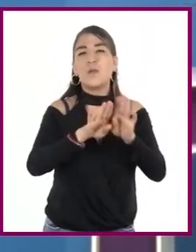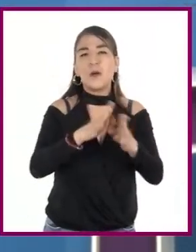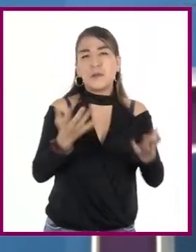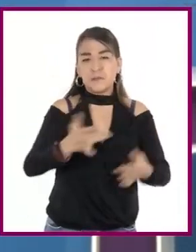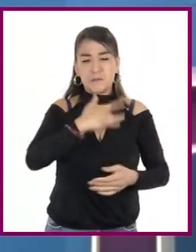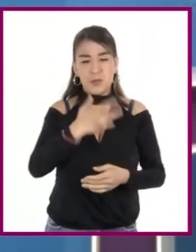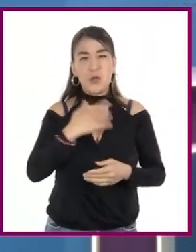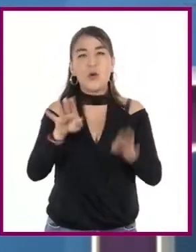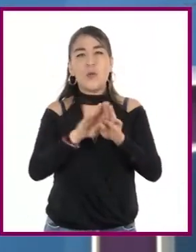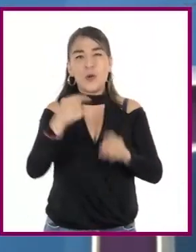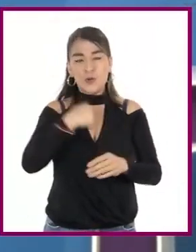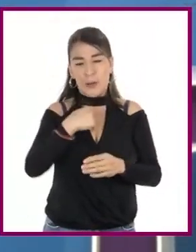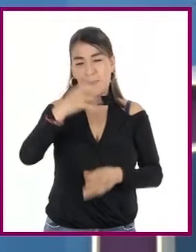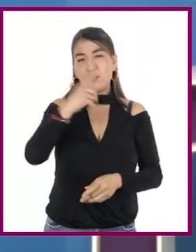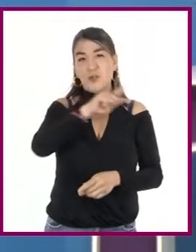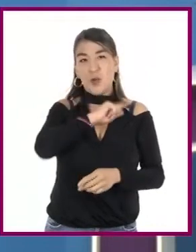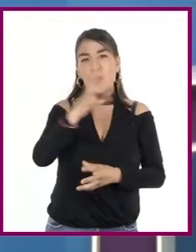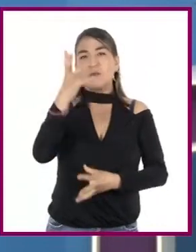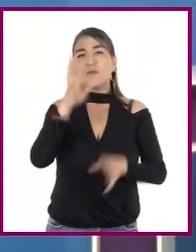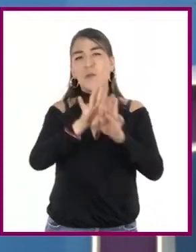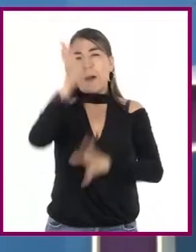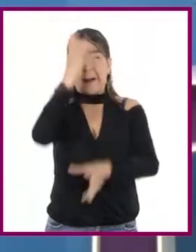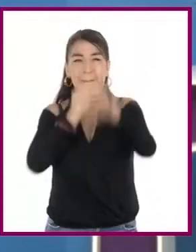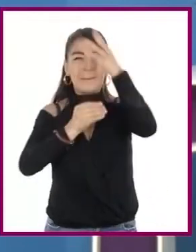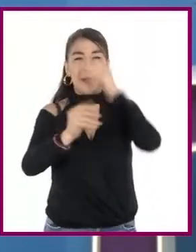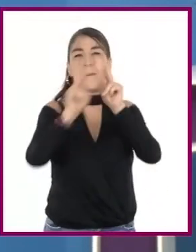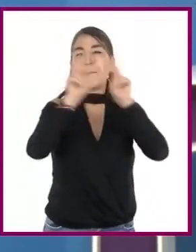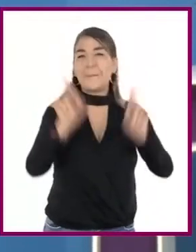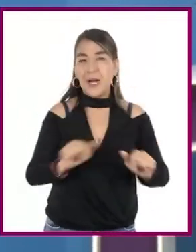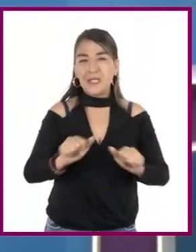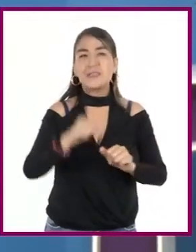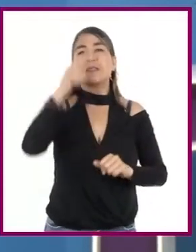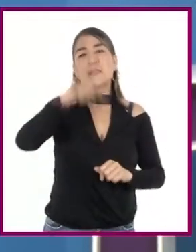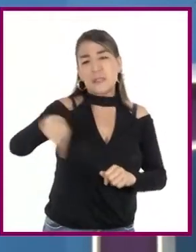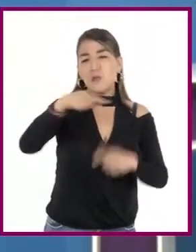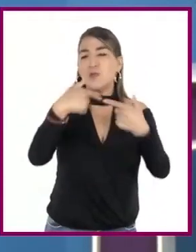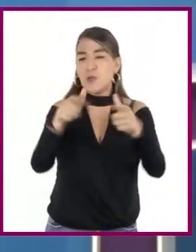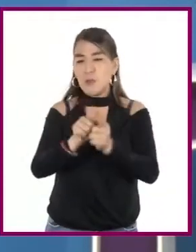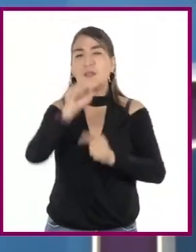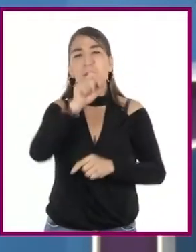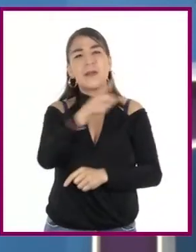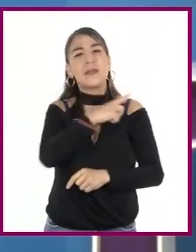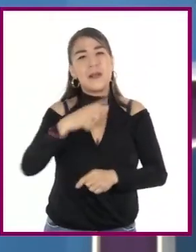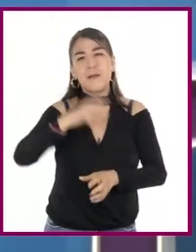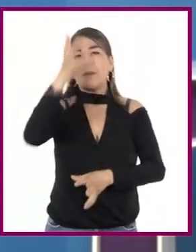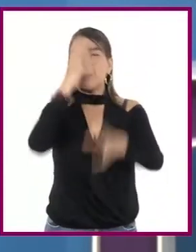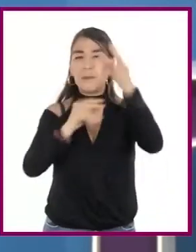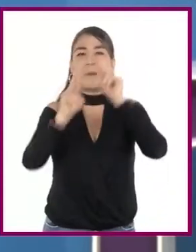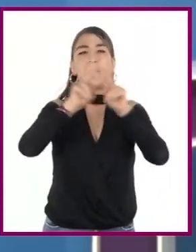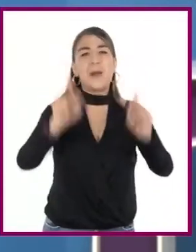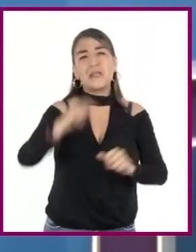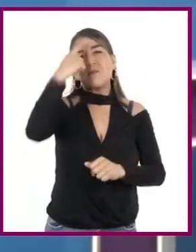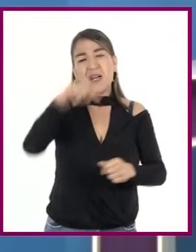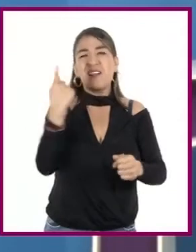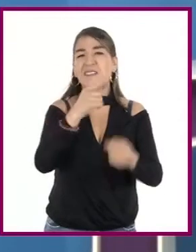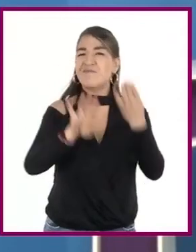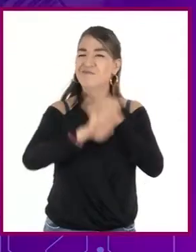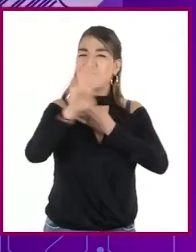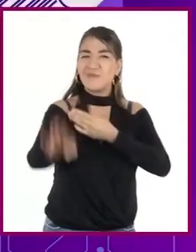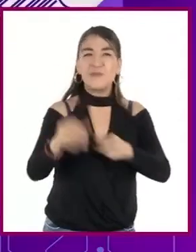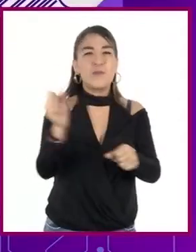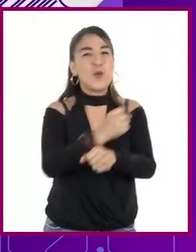individual y lo colectivo e implica rechazar la violencia y participar en la construcción de una vida